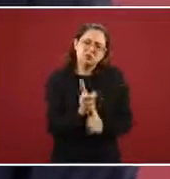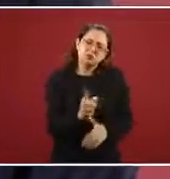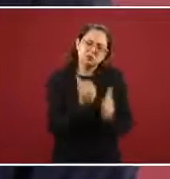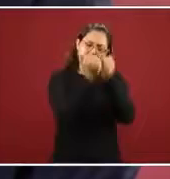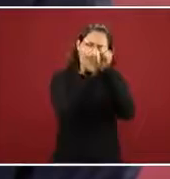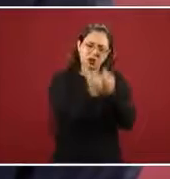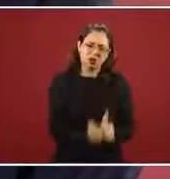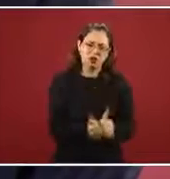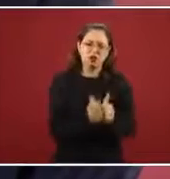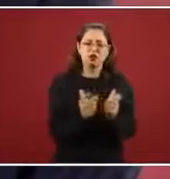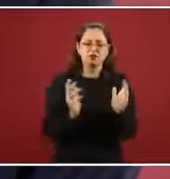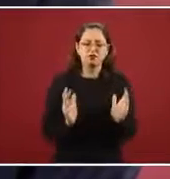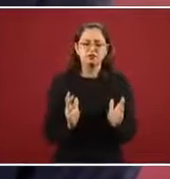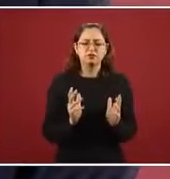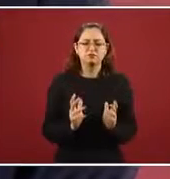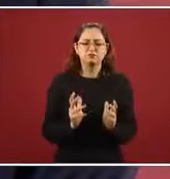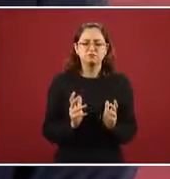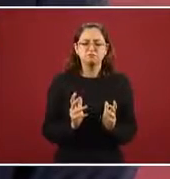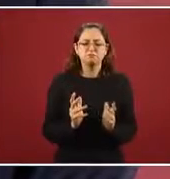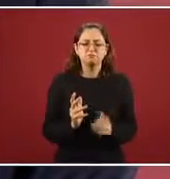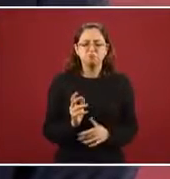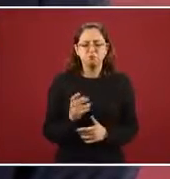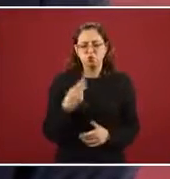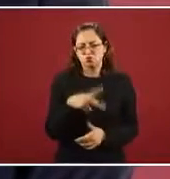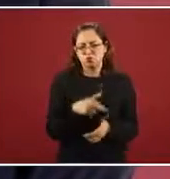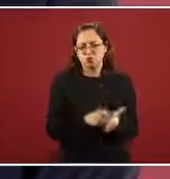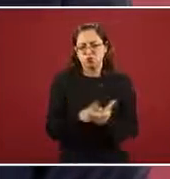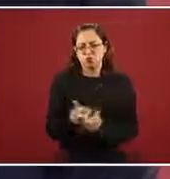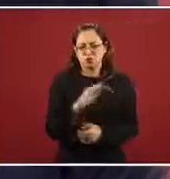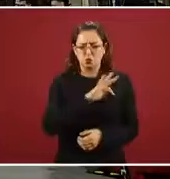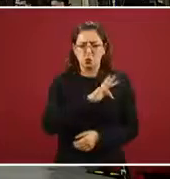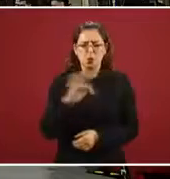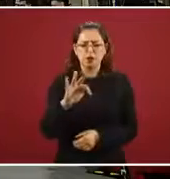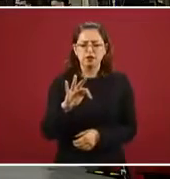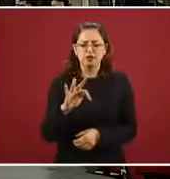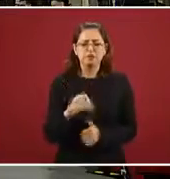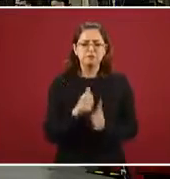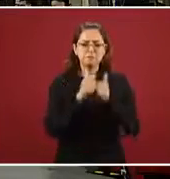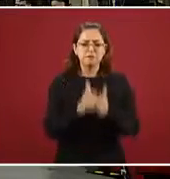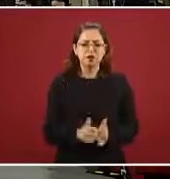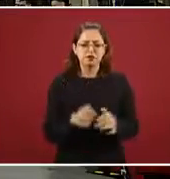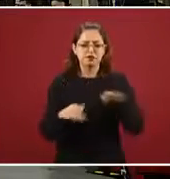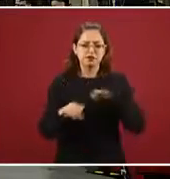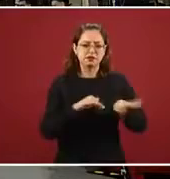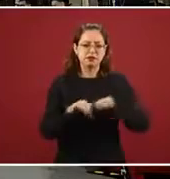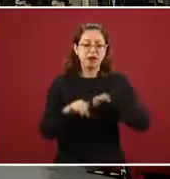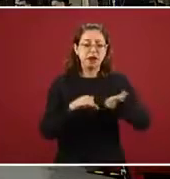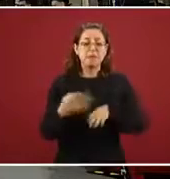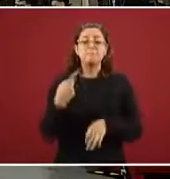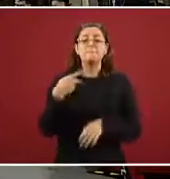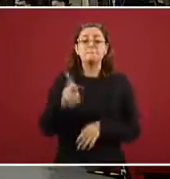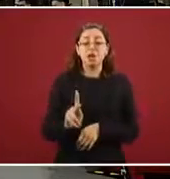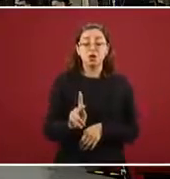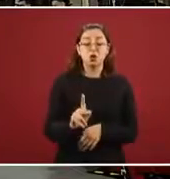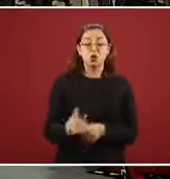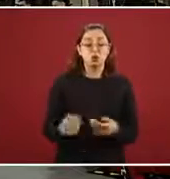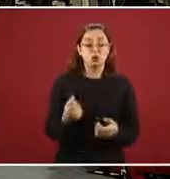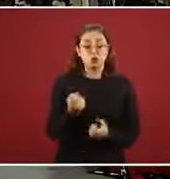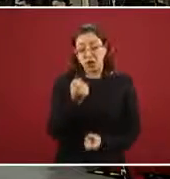trabajar a las comunidades apartadas, puede quedarse a trabajar aquí, pero que gane